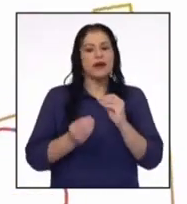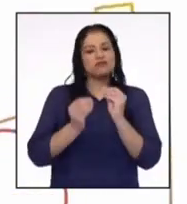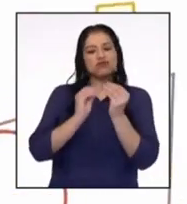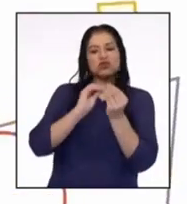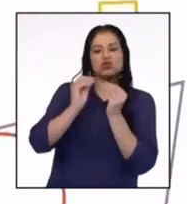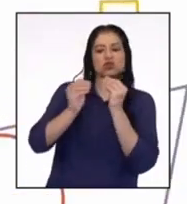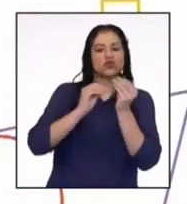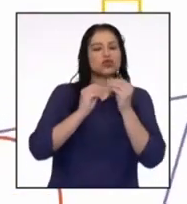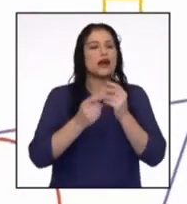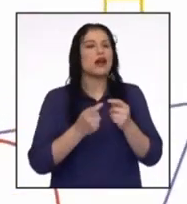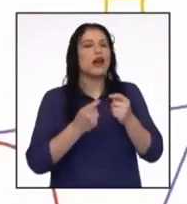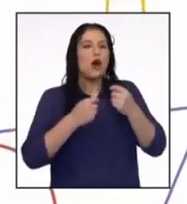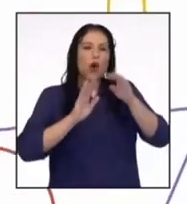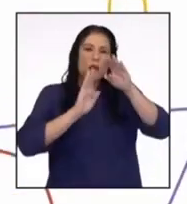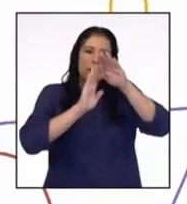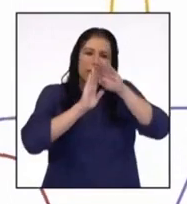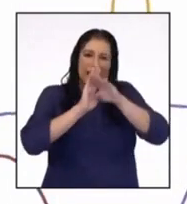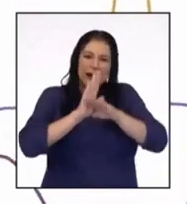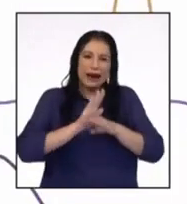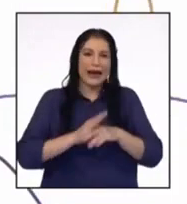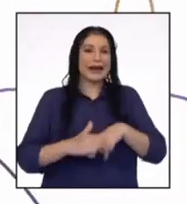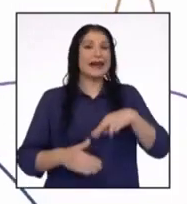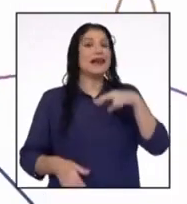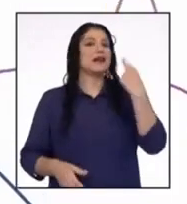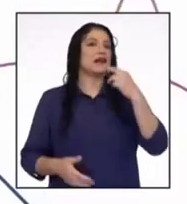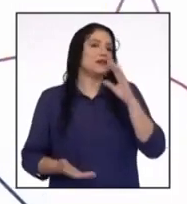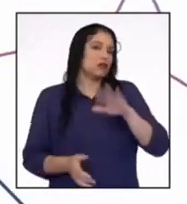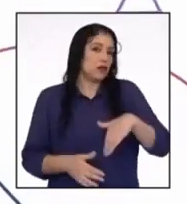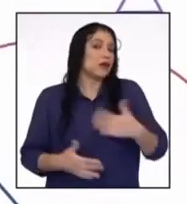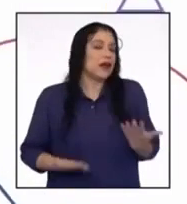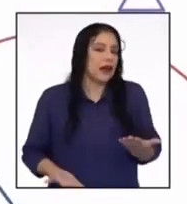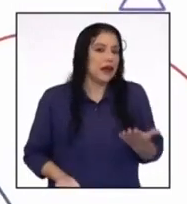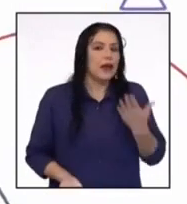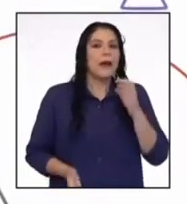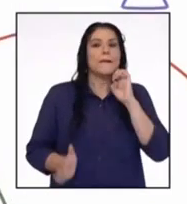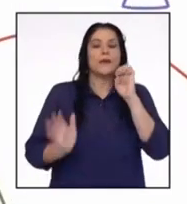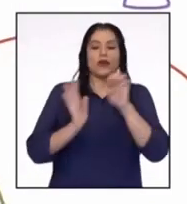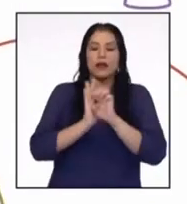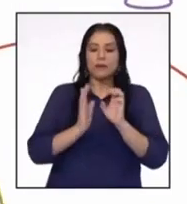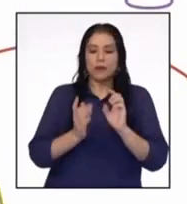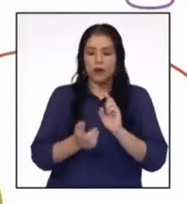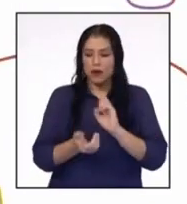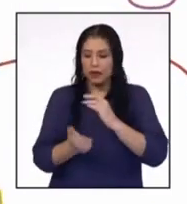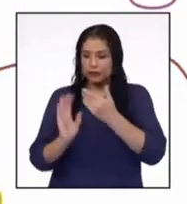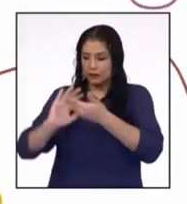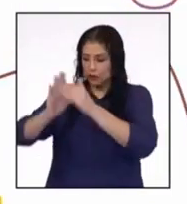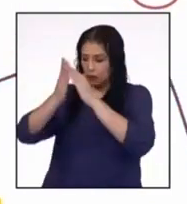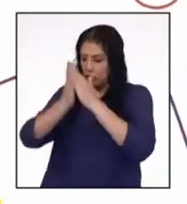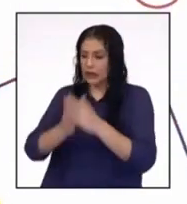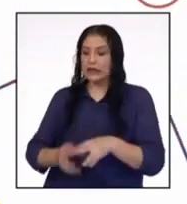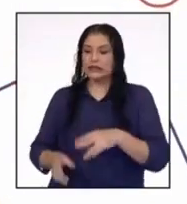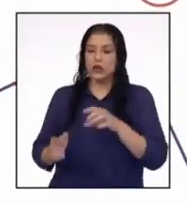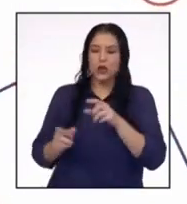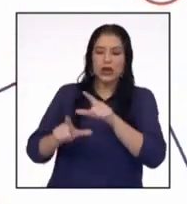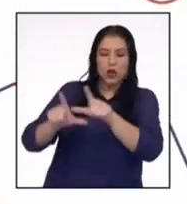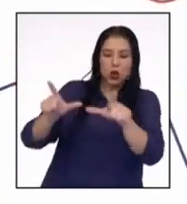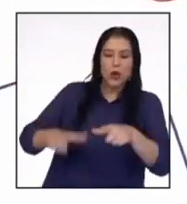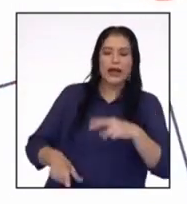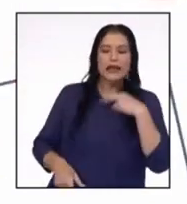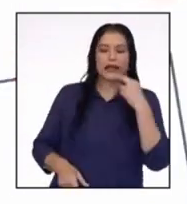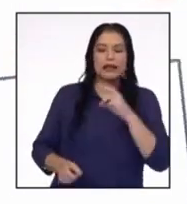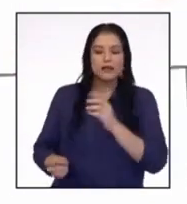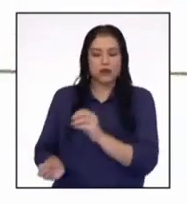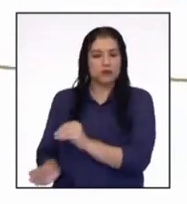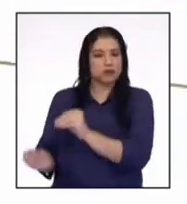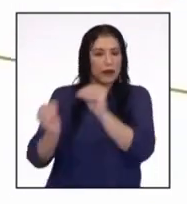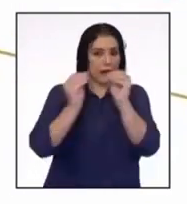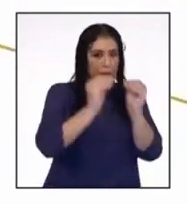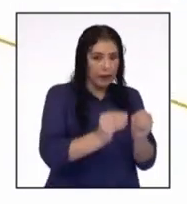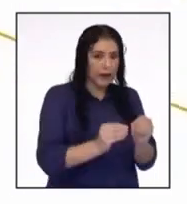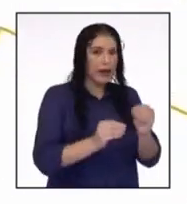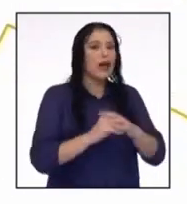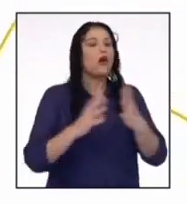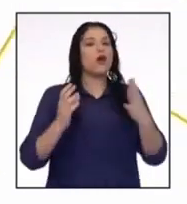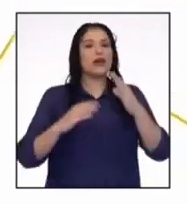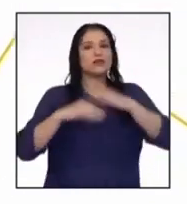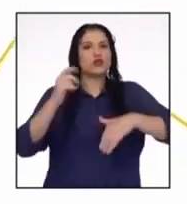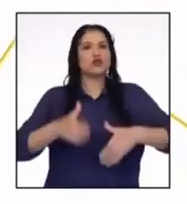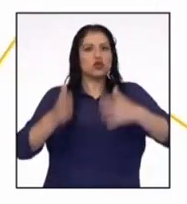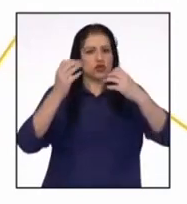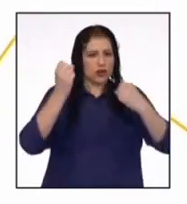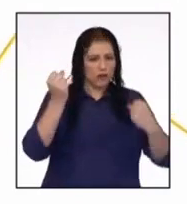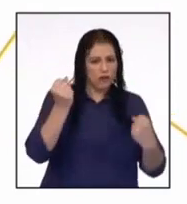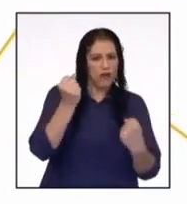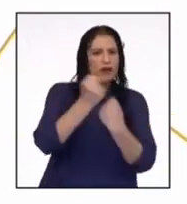o mitigar el riesgo existente. Por ejemplo, la reubicación de las comunidades en riesgo, el reforzamiento de las